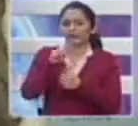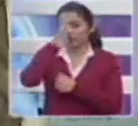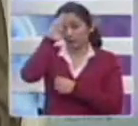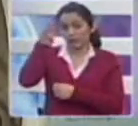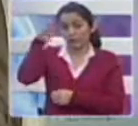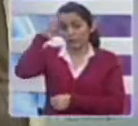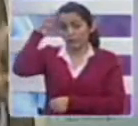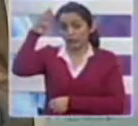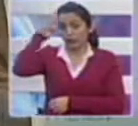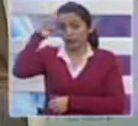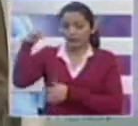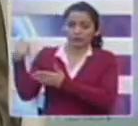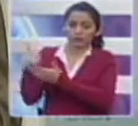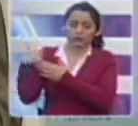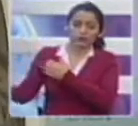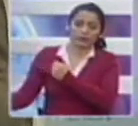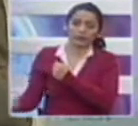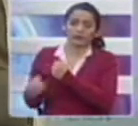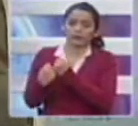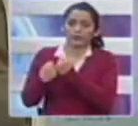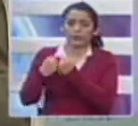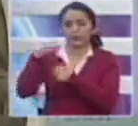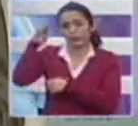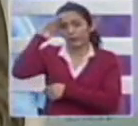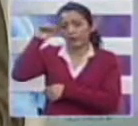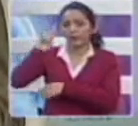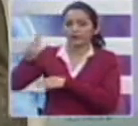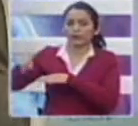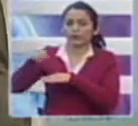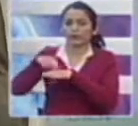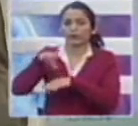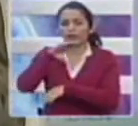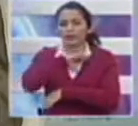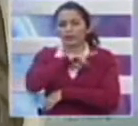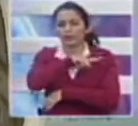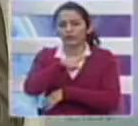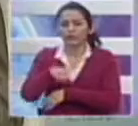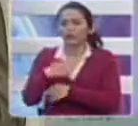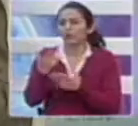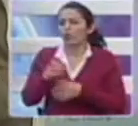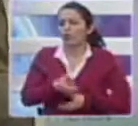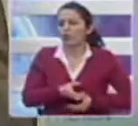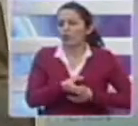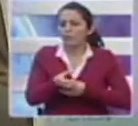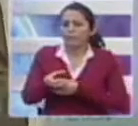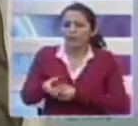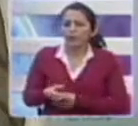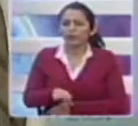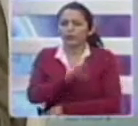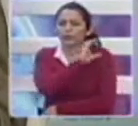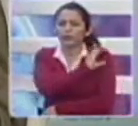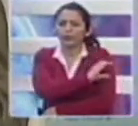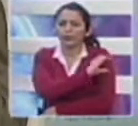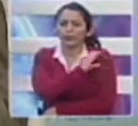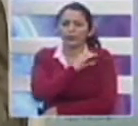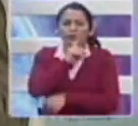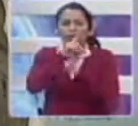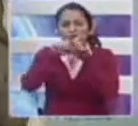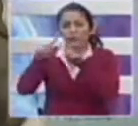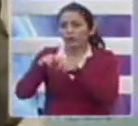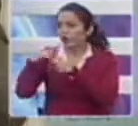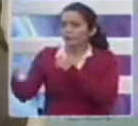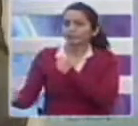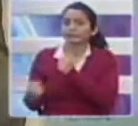Policía Nacional, la Policía Metropolitana, el Cuerpo de Bomberos, la Cruz Roja también, es decir, todas las entidades de control que están atentas